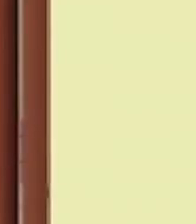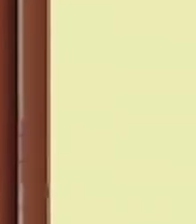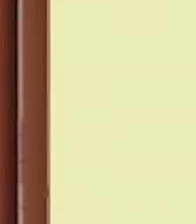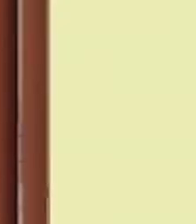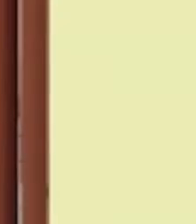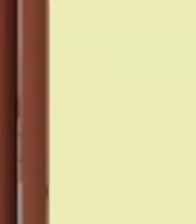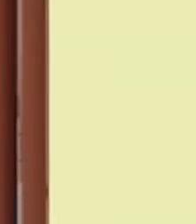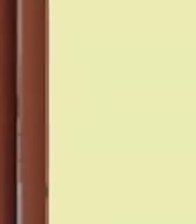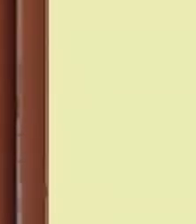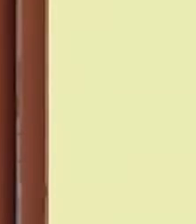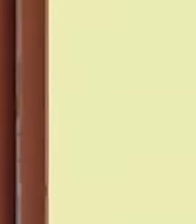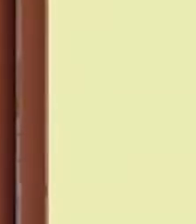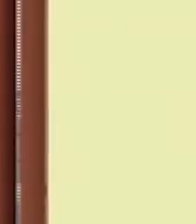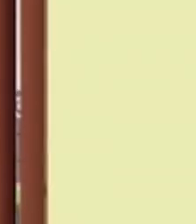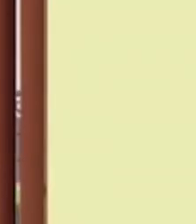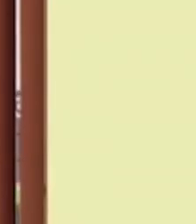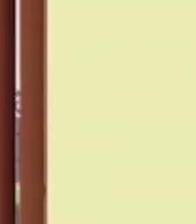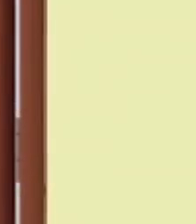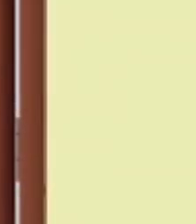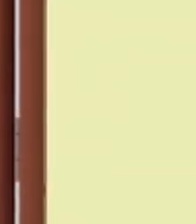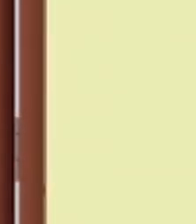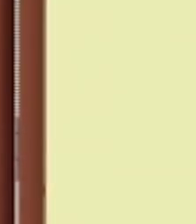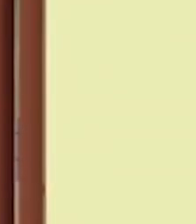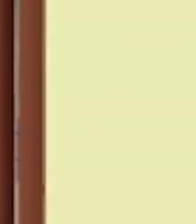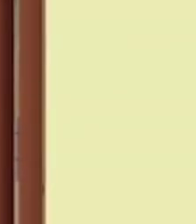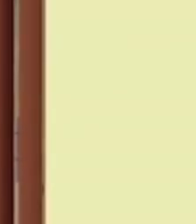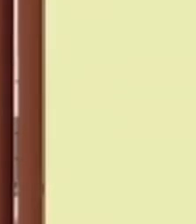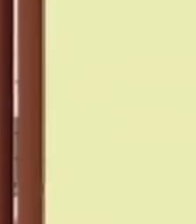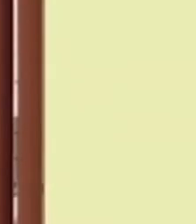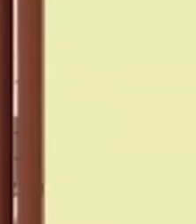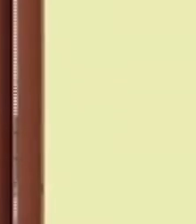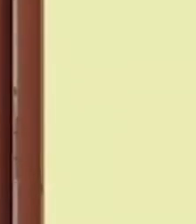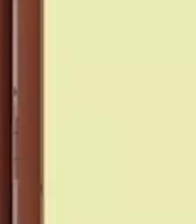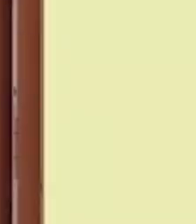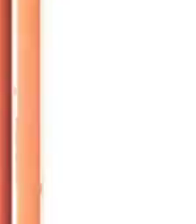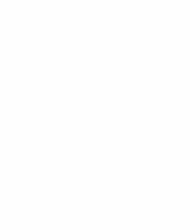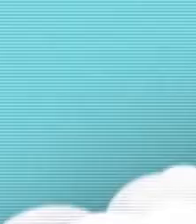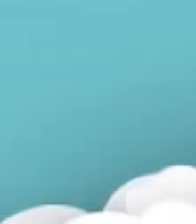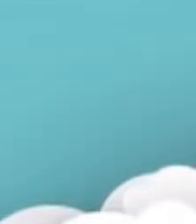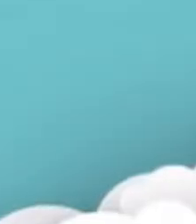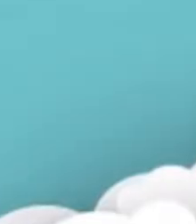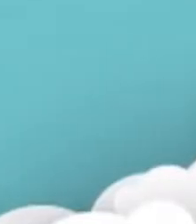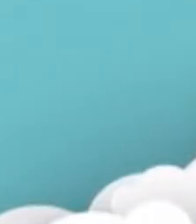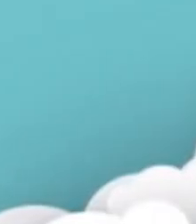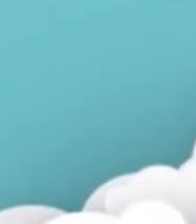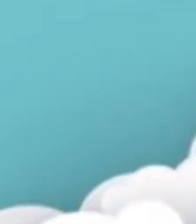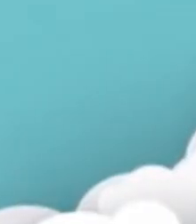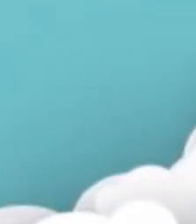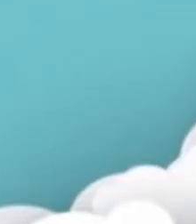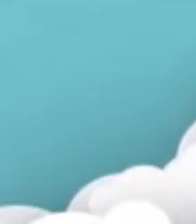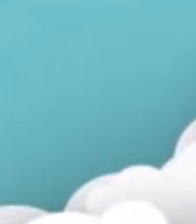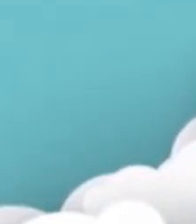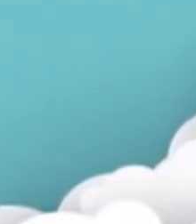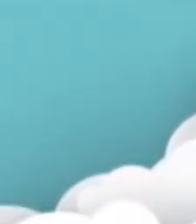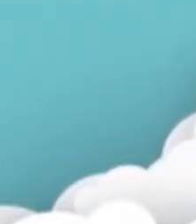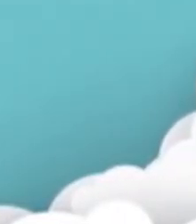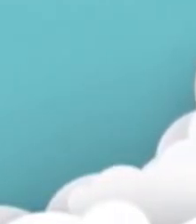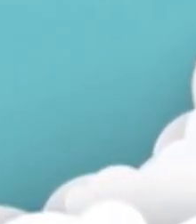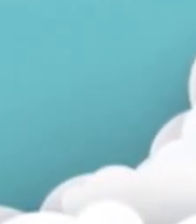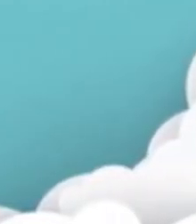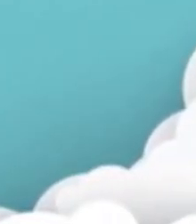dibujos para mostrarnos sus miradas. Ya se puede recorrer la muestra virtual. Ingresa a